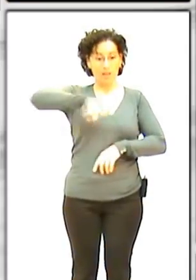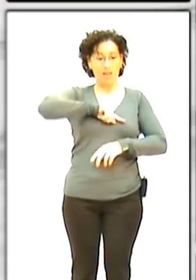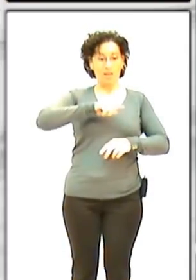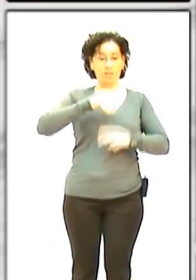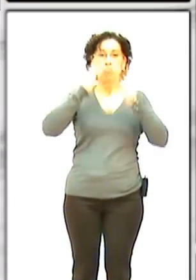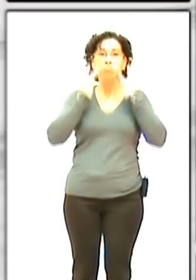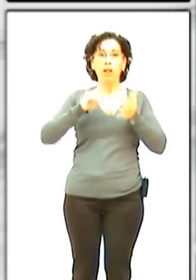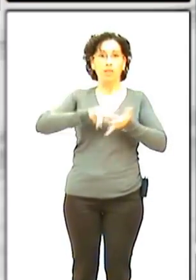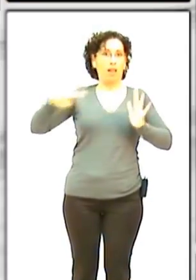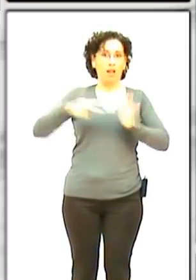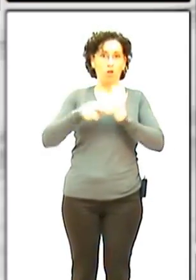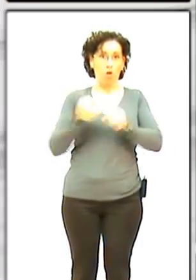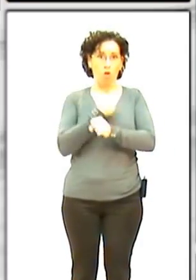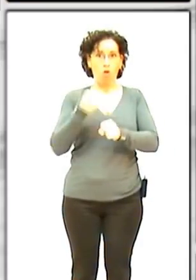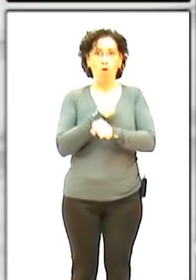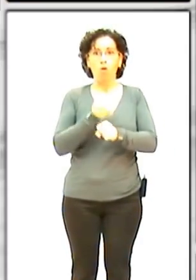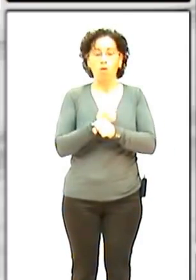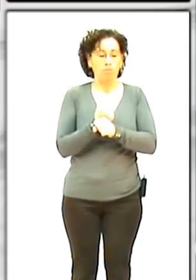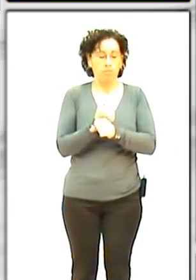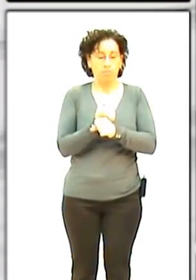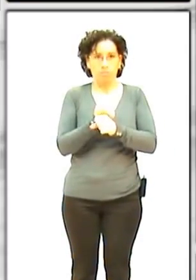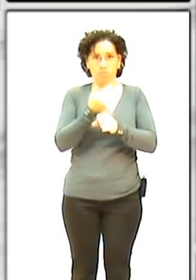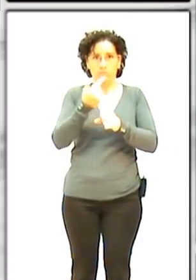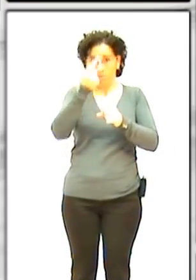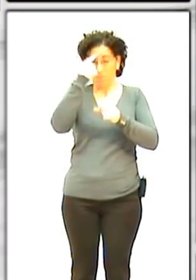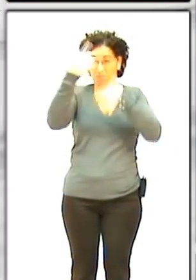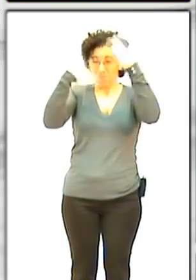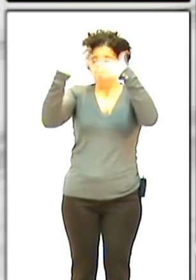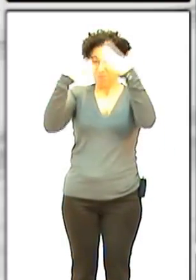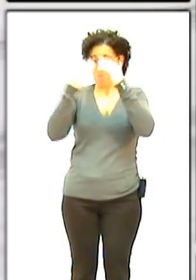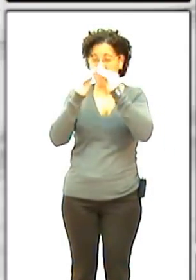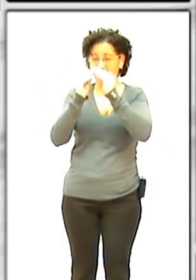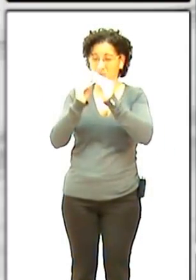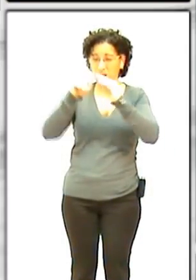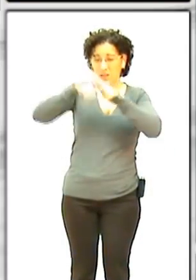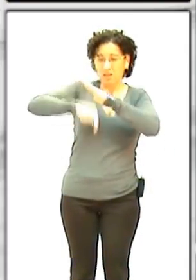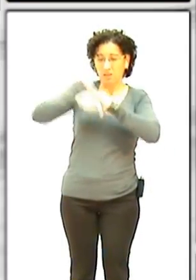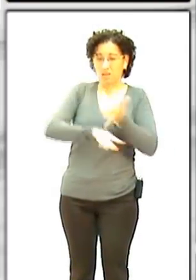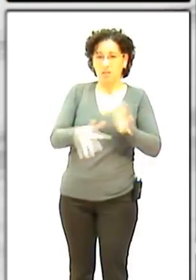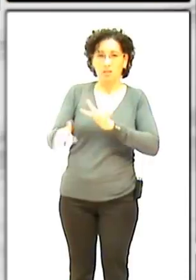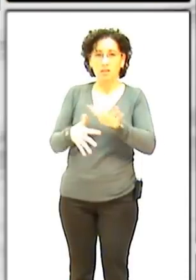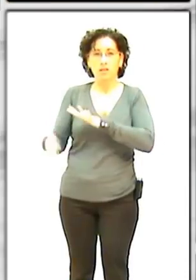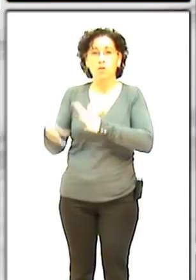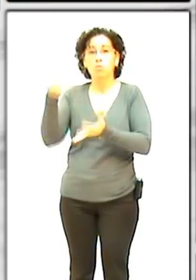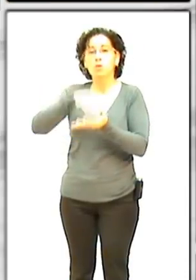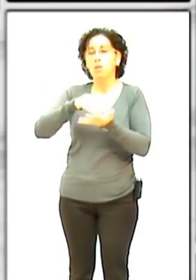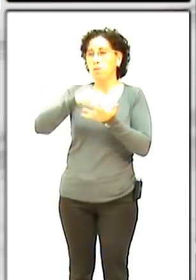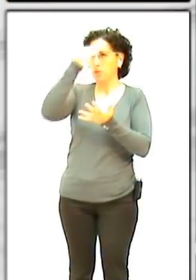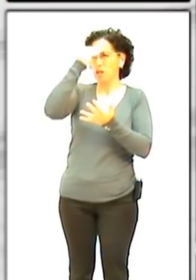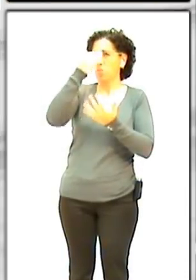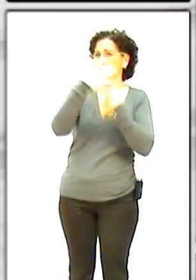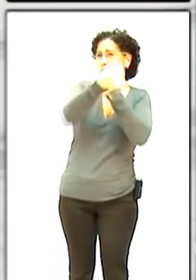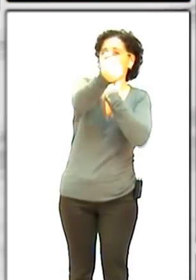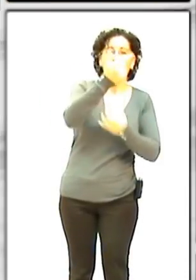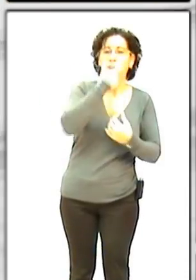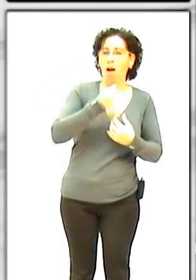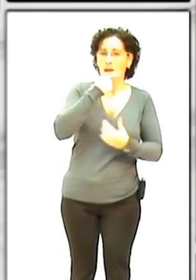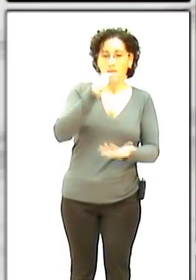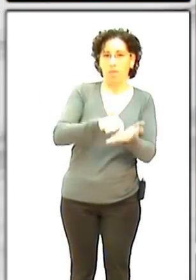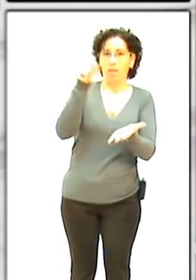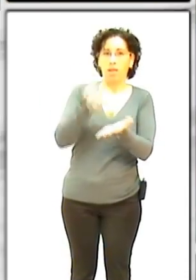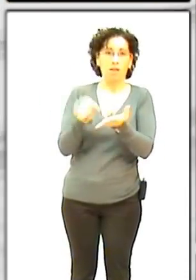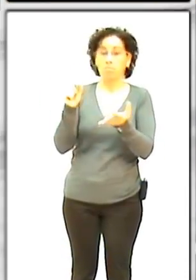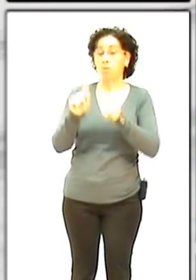huimos, se nos va la cabeza en el desarrollo y a veces pensamos que es una realidad rápida, pero necesitamos